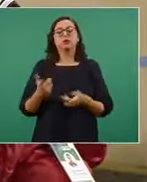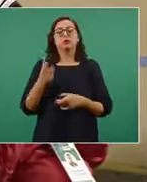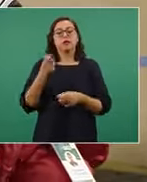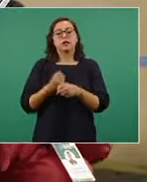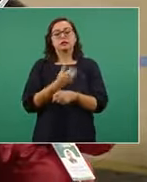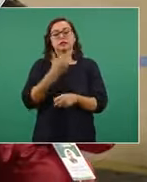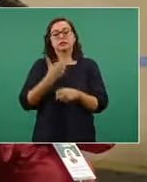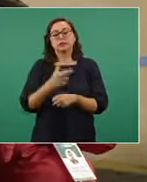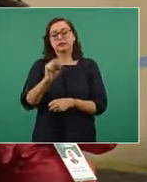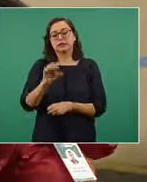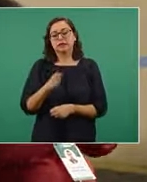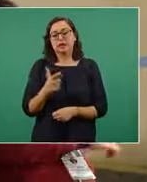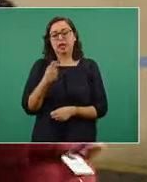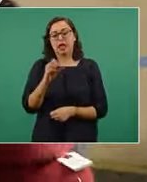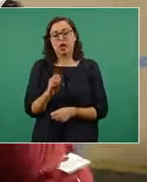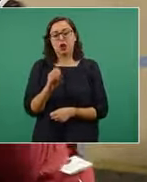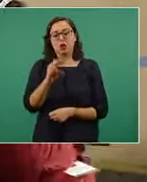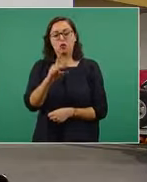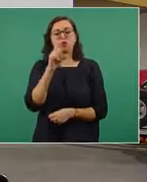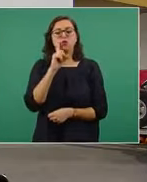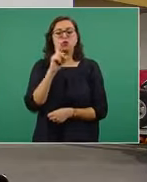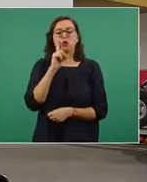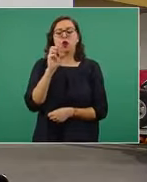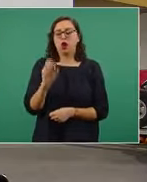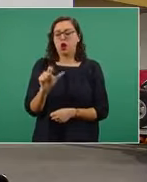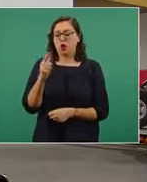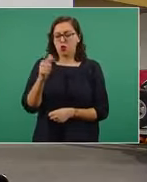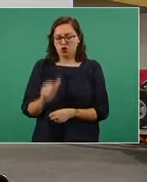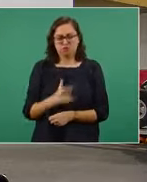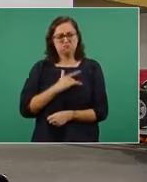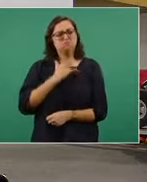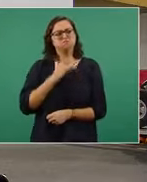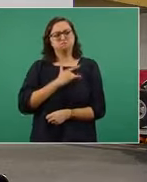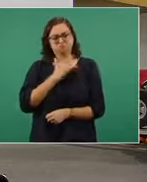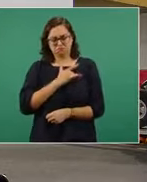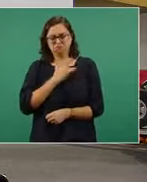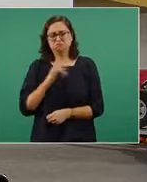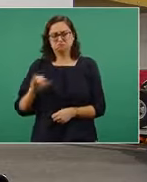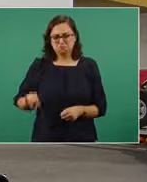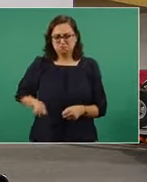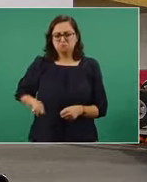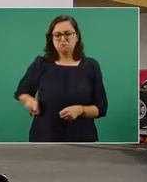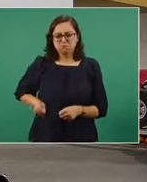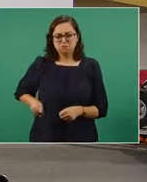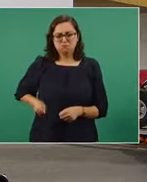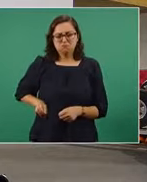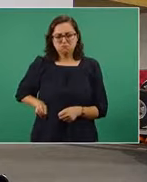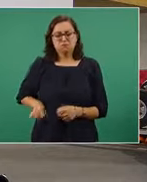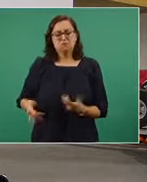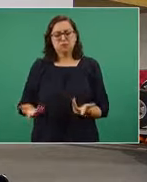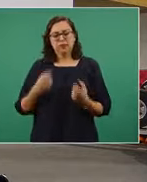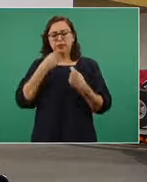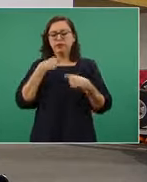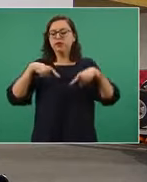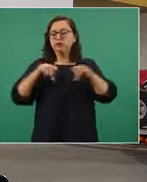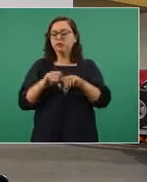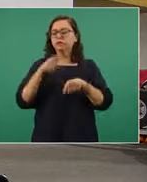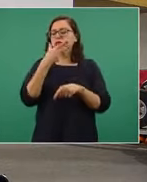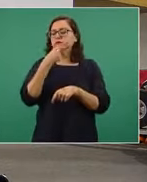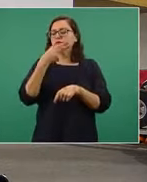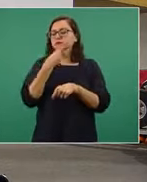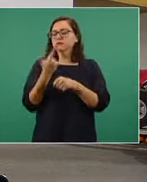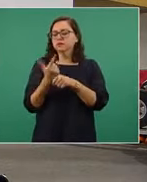Gobernación, licenciada Olga Sánchez Cordero, mostró sensibilidad e interés en el tema y sabemos de antemano que el licenciado Alejandro Encinas,